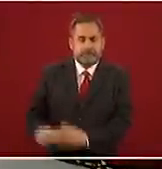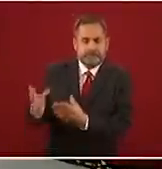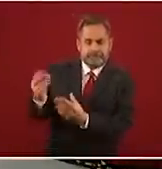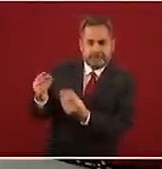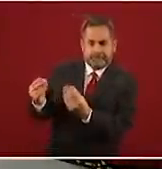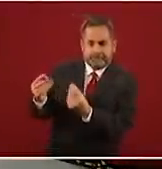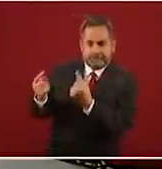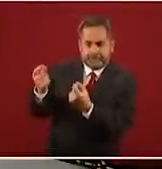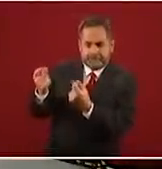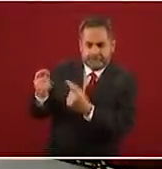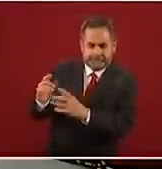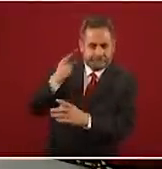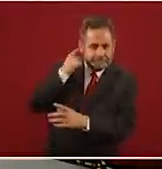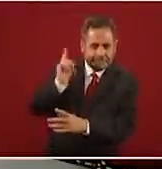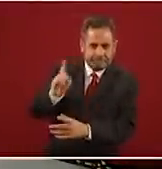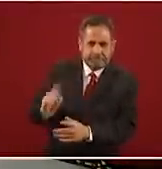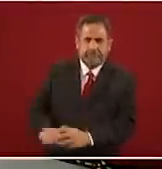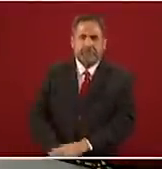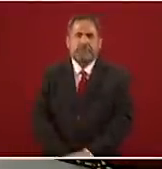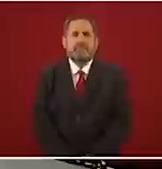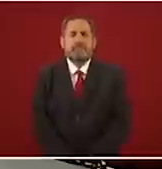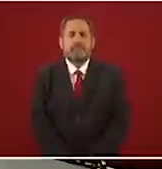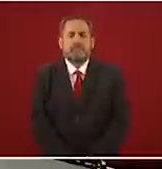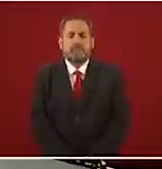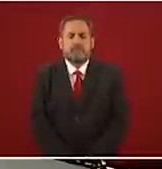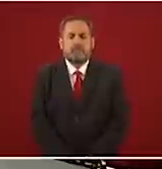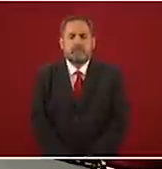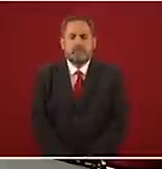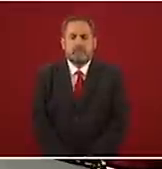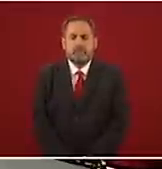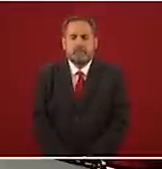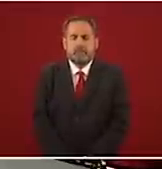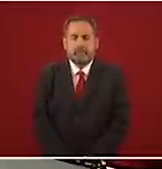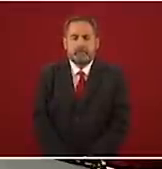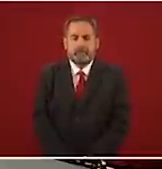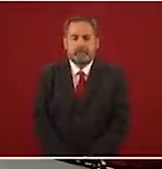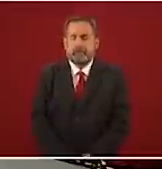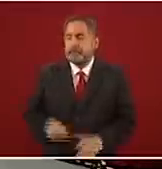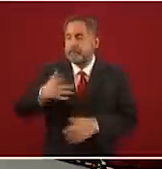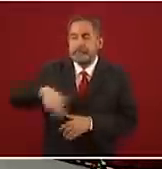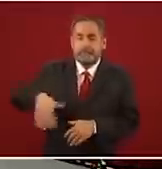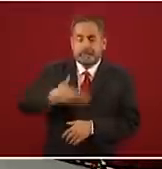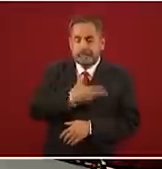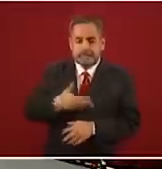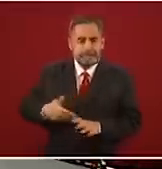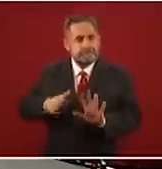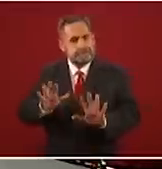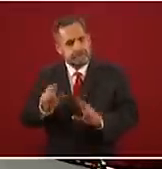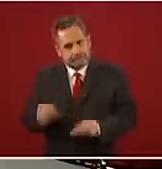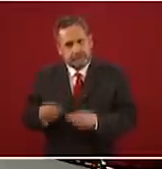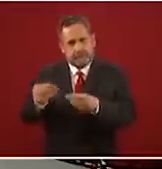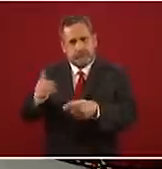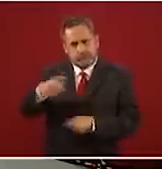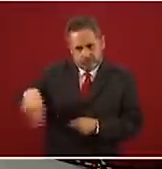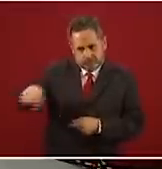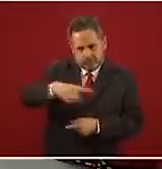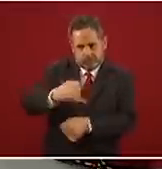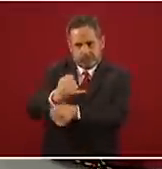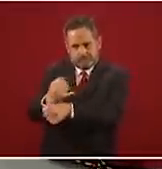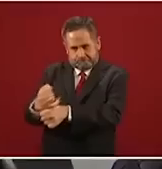Casa Saba, Nadro, fármacos especializados. Como dice el presidente, eso les toca a ustedes